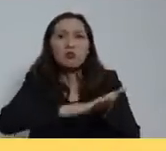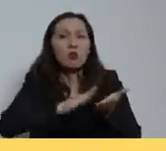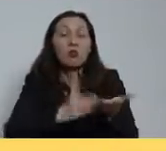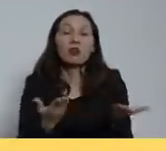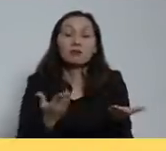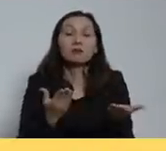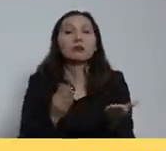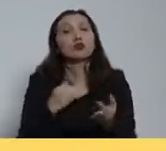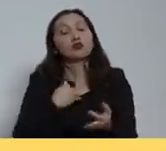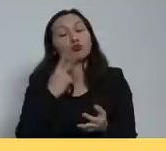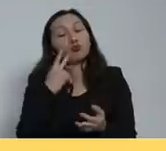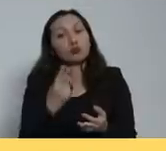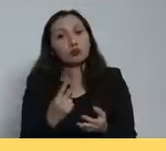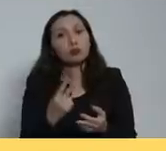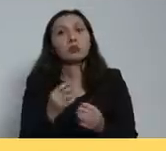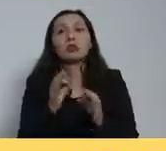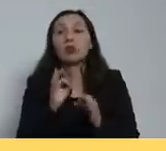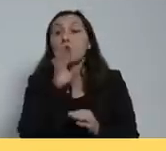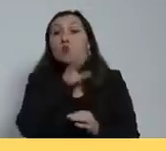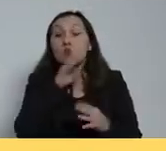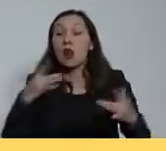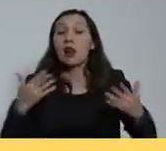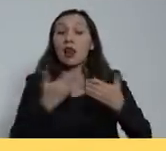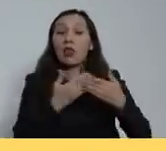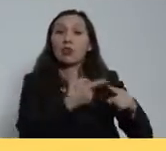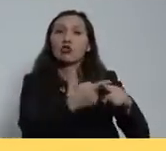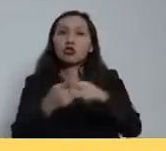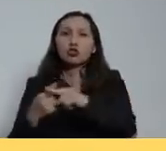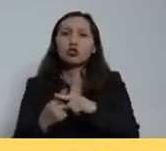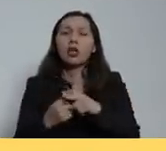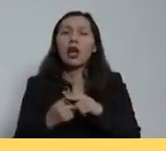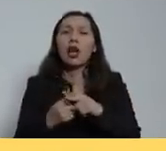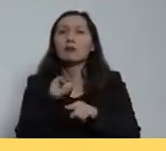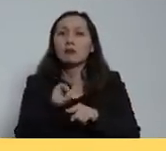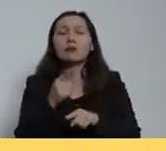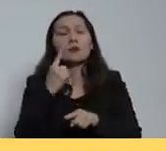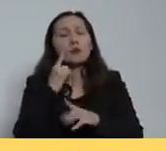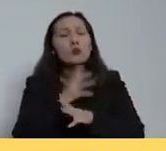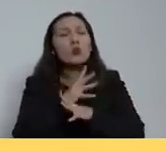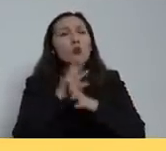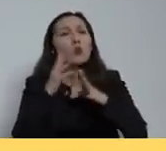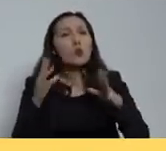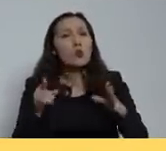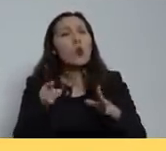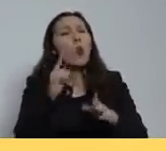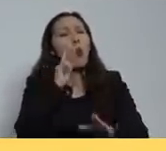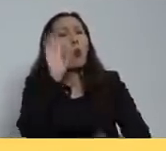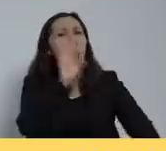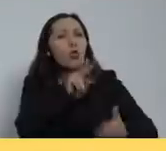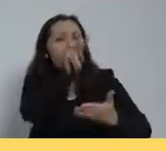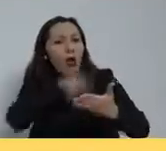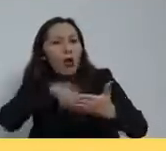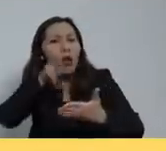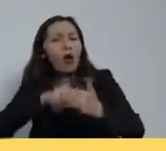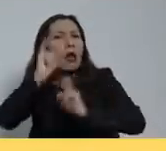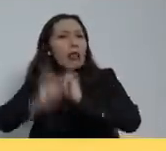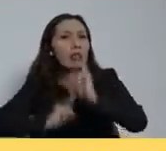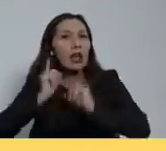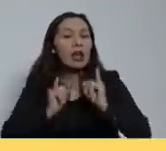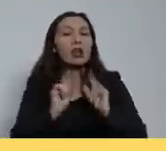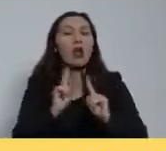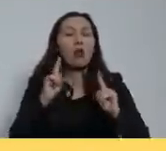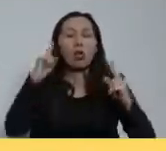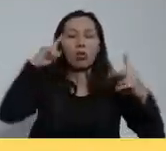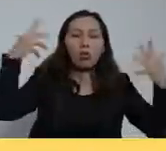yo rogaría que en el uso de redes sociales fuéramos extraordinariamente cuidadosos para